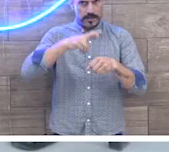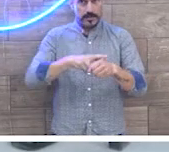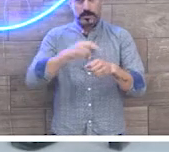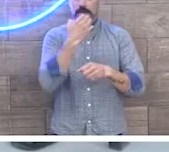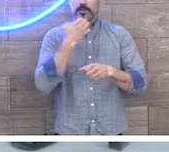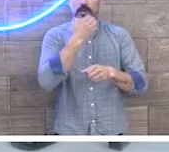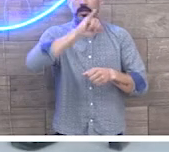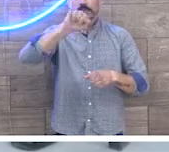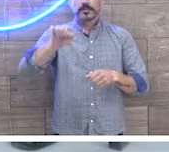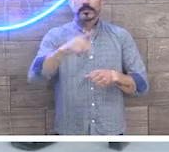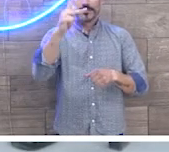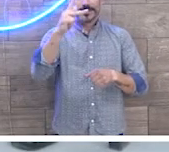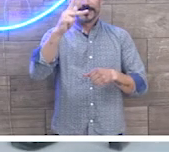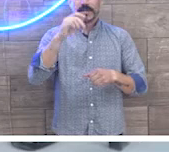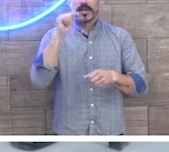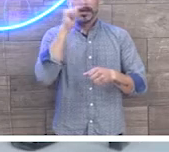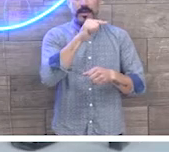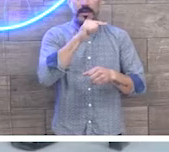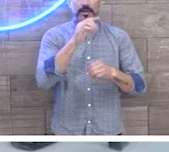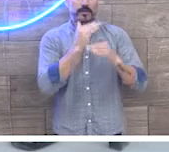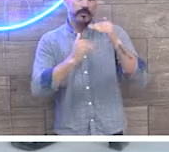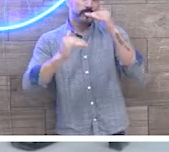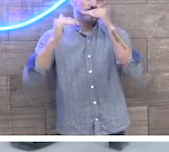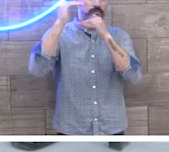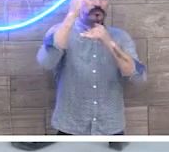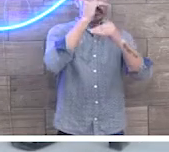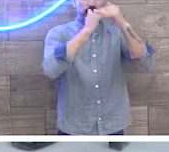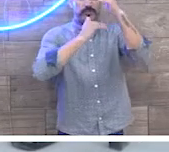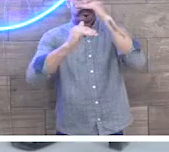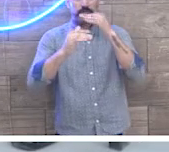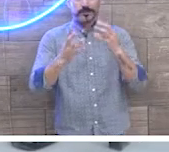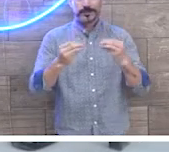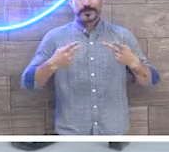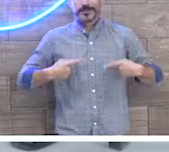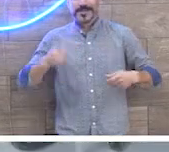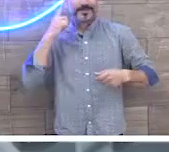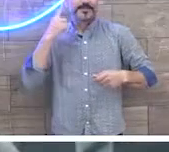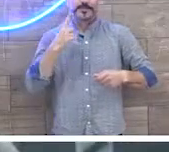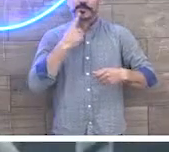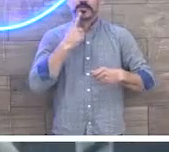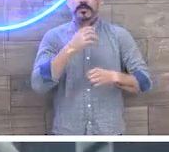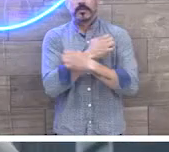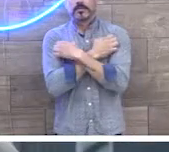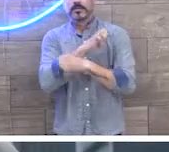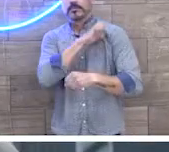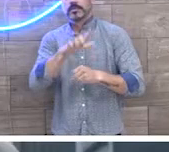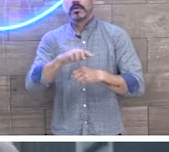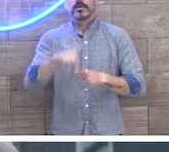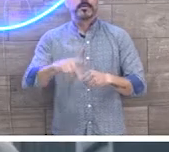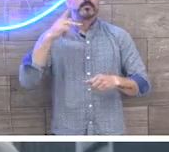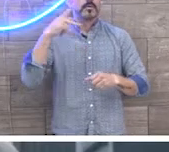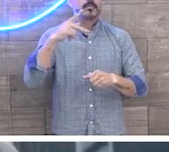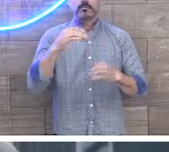ha sido un luchador incansable por la comunidad sorda y por la educación especial en nuestro estado